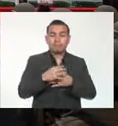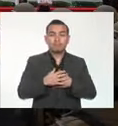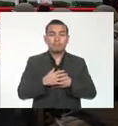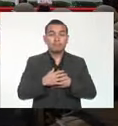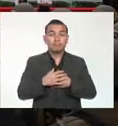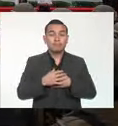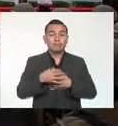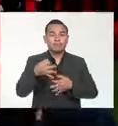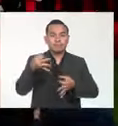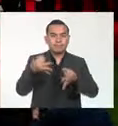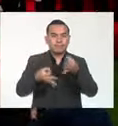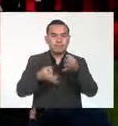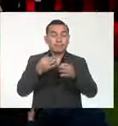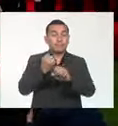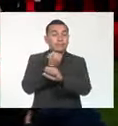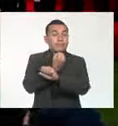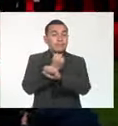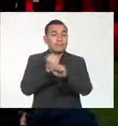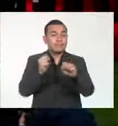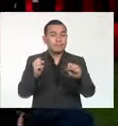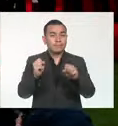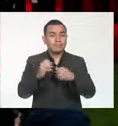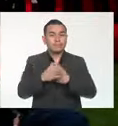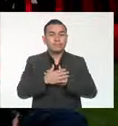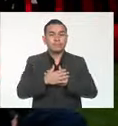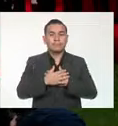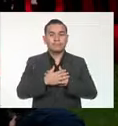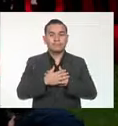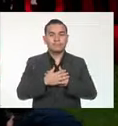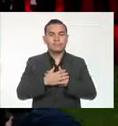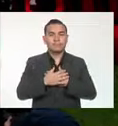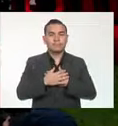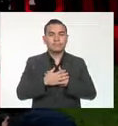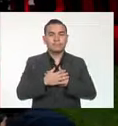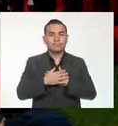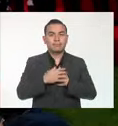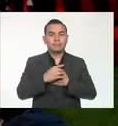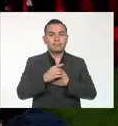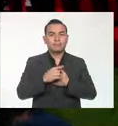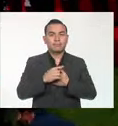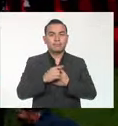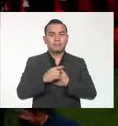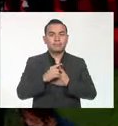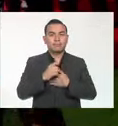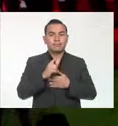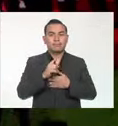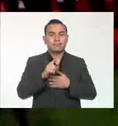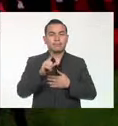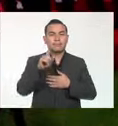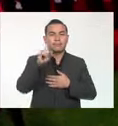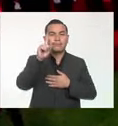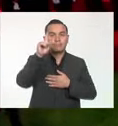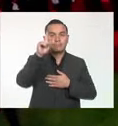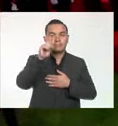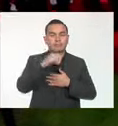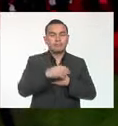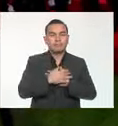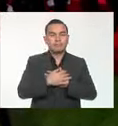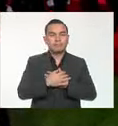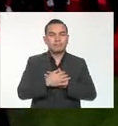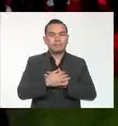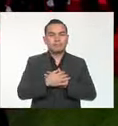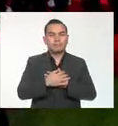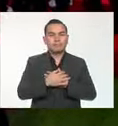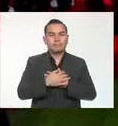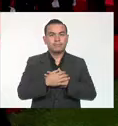senda florida. En que la justicia y la libertad. En que la justicia y la libertad. Nos llevan hacia Dios. Nos